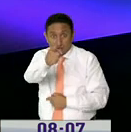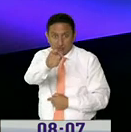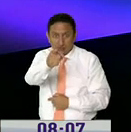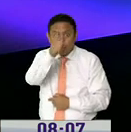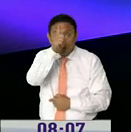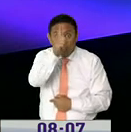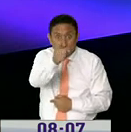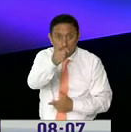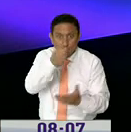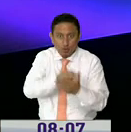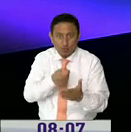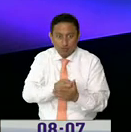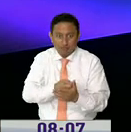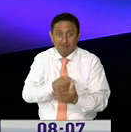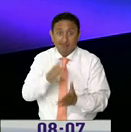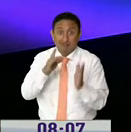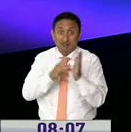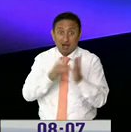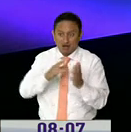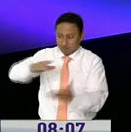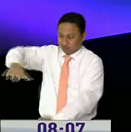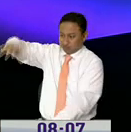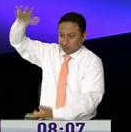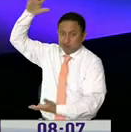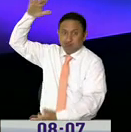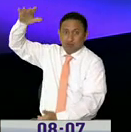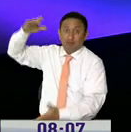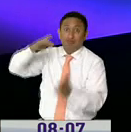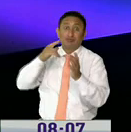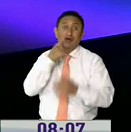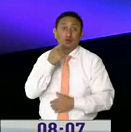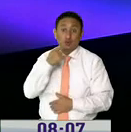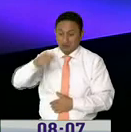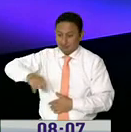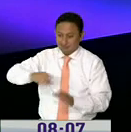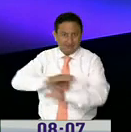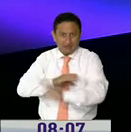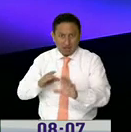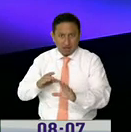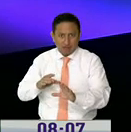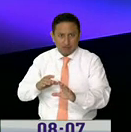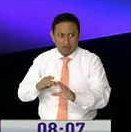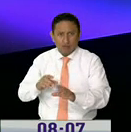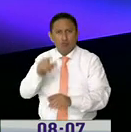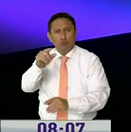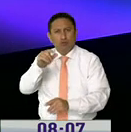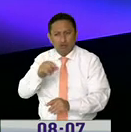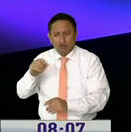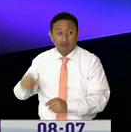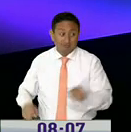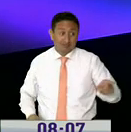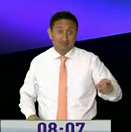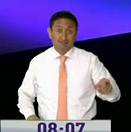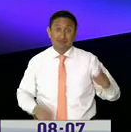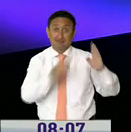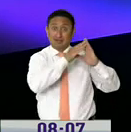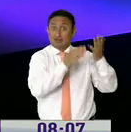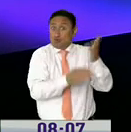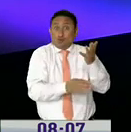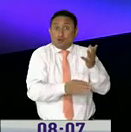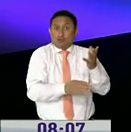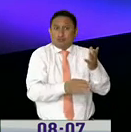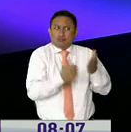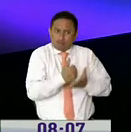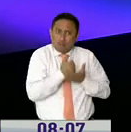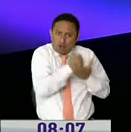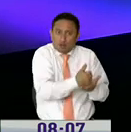digo, quintales de arroz, quintales de azúcar para que en su casa no falte nada. Miren cuántos hogares les está faltando,